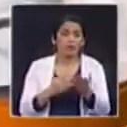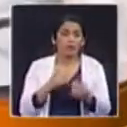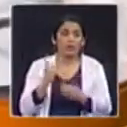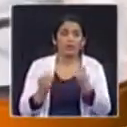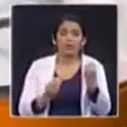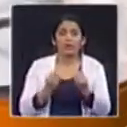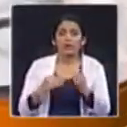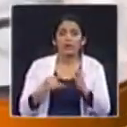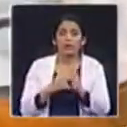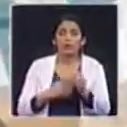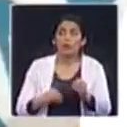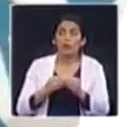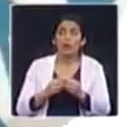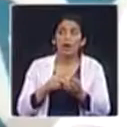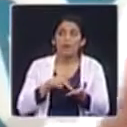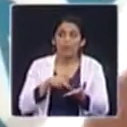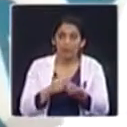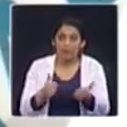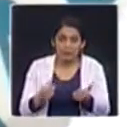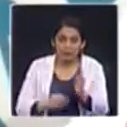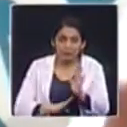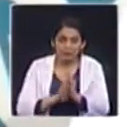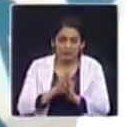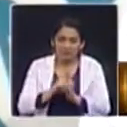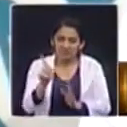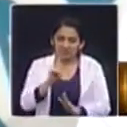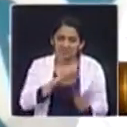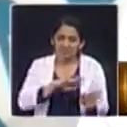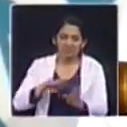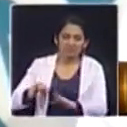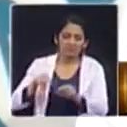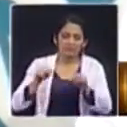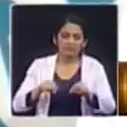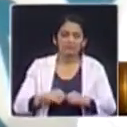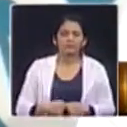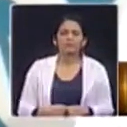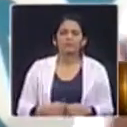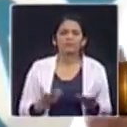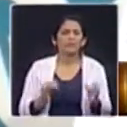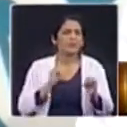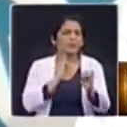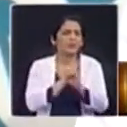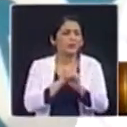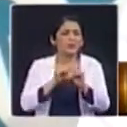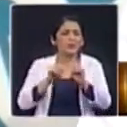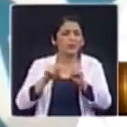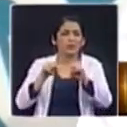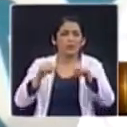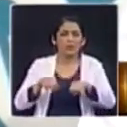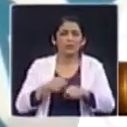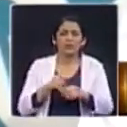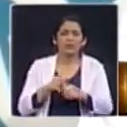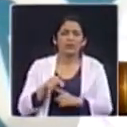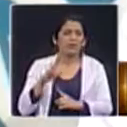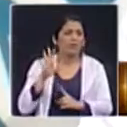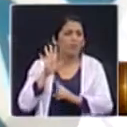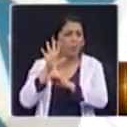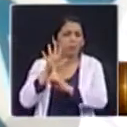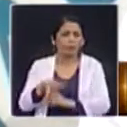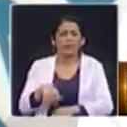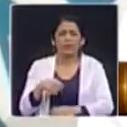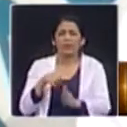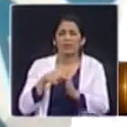Abuso sexual a menores. Algo raro está pasando en la educación fiscal, ¿no? Vea usted el caso del abuso de tantos menores de